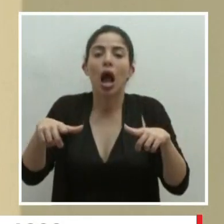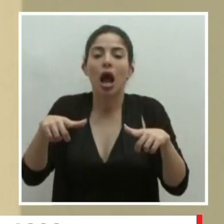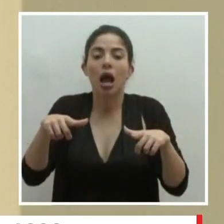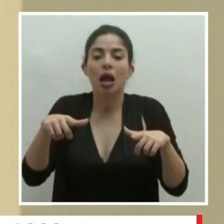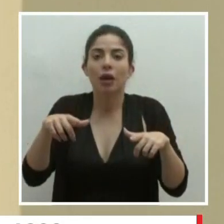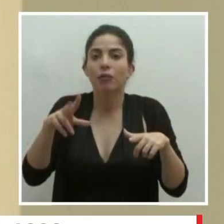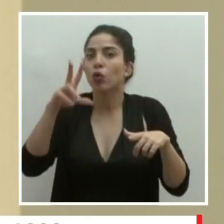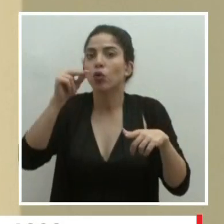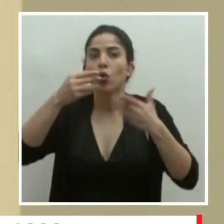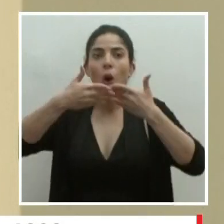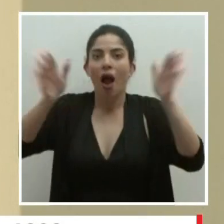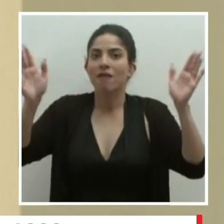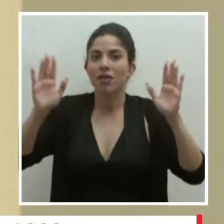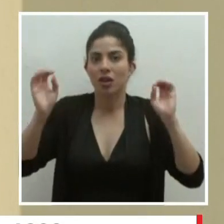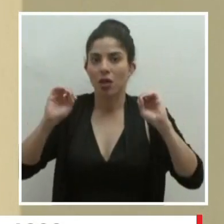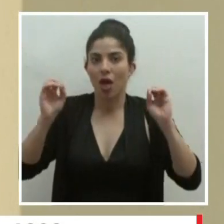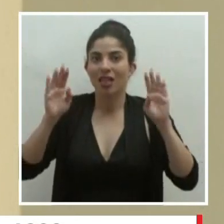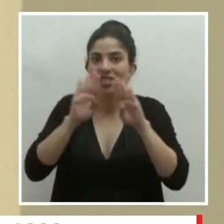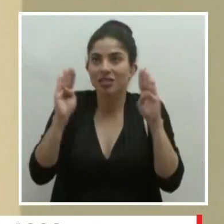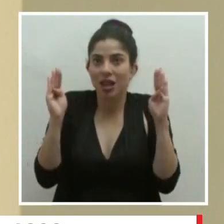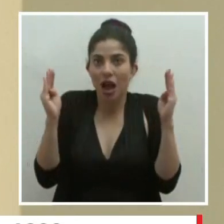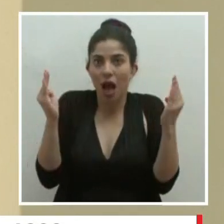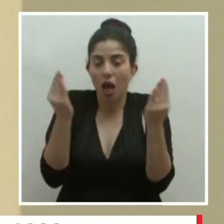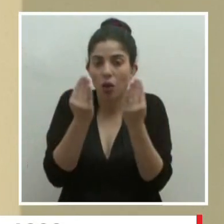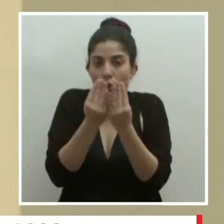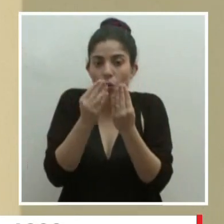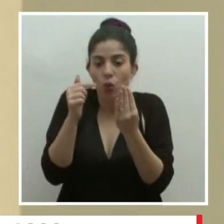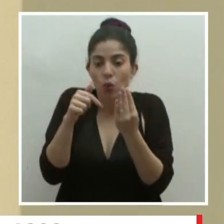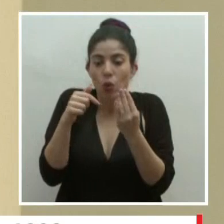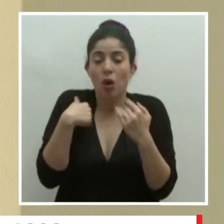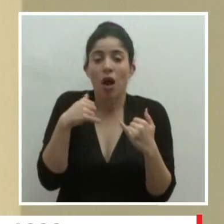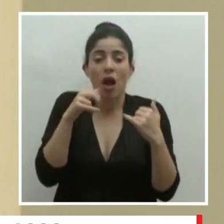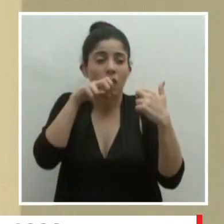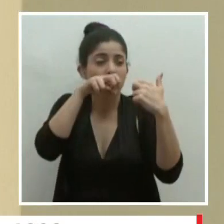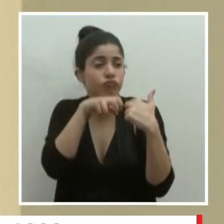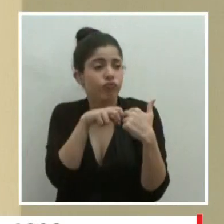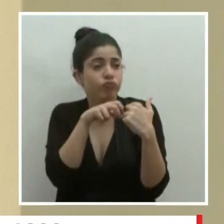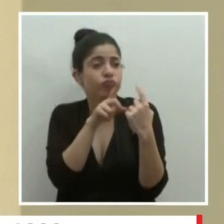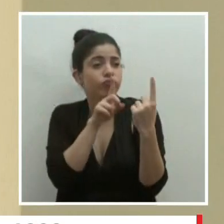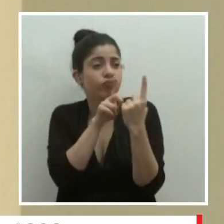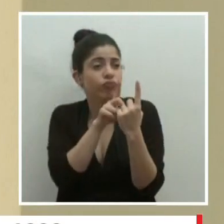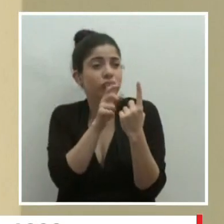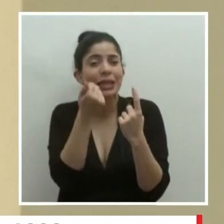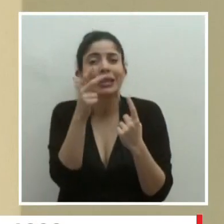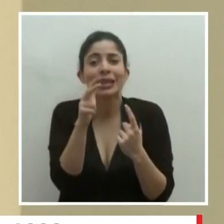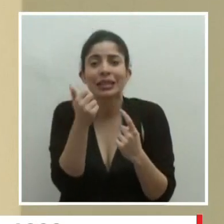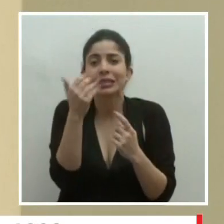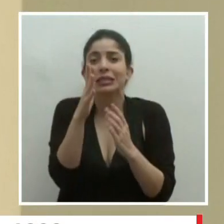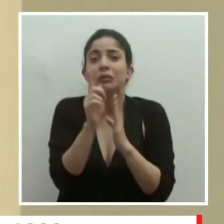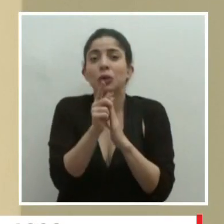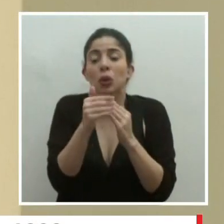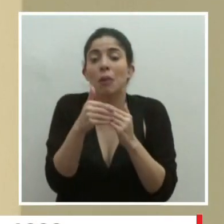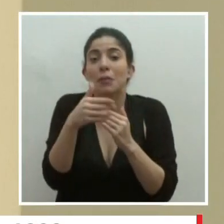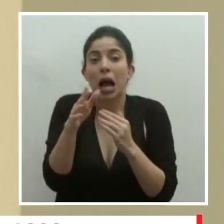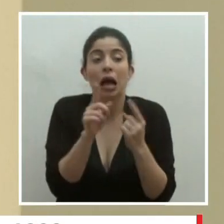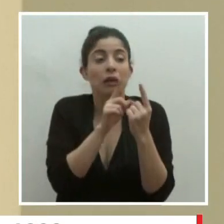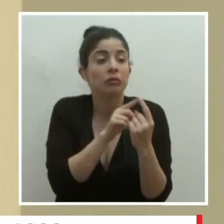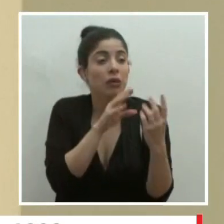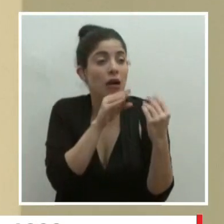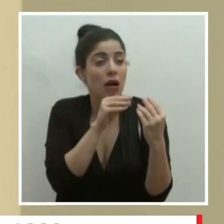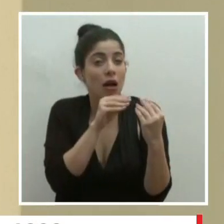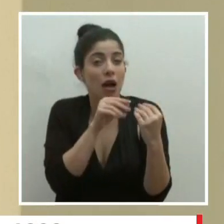no son al aire libre y que ya son más de 15, ¿verdad? 13 minutos, 15 minutos. Por eso es